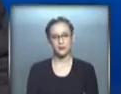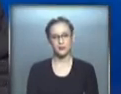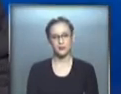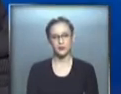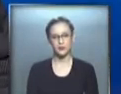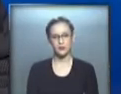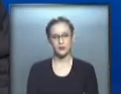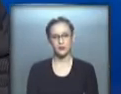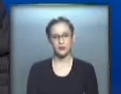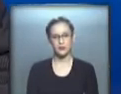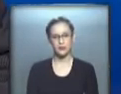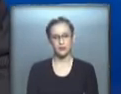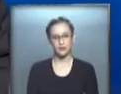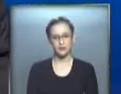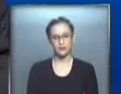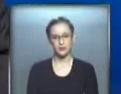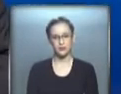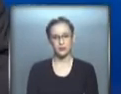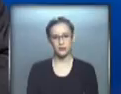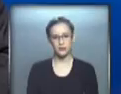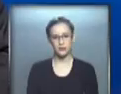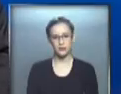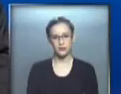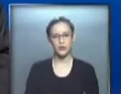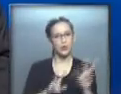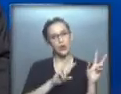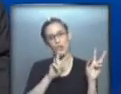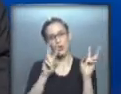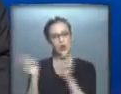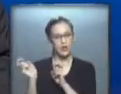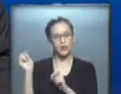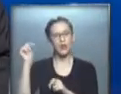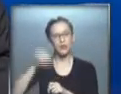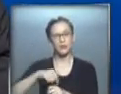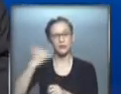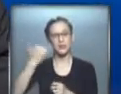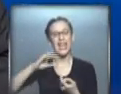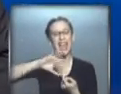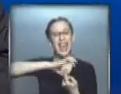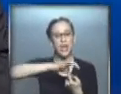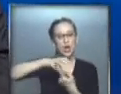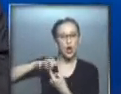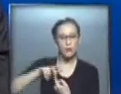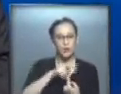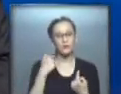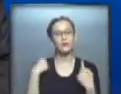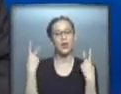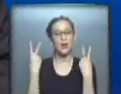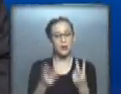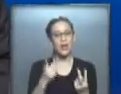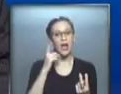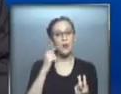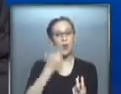cambiamos ahora de tema se accidentó hoy el helicóptero en el que viajaba el gobernador